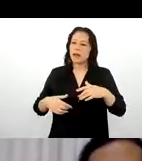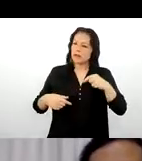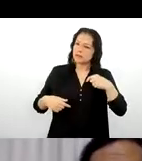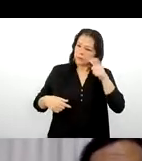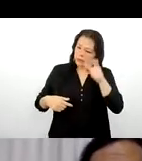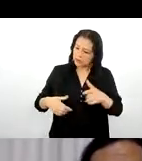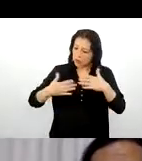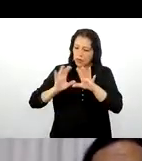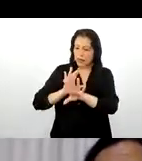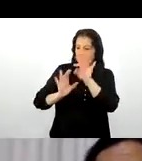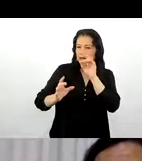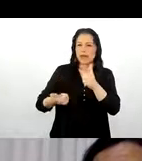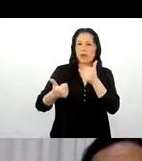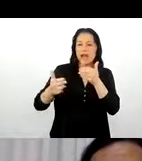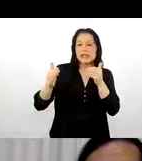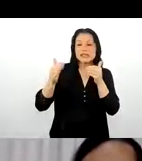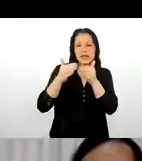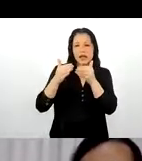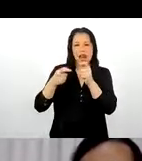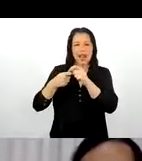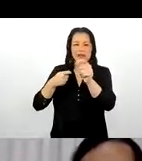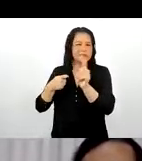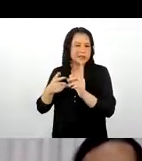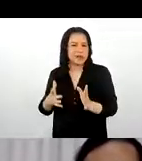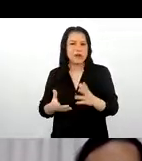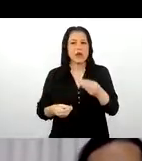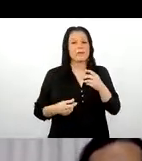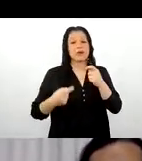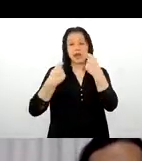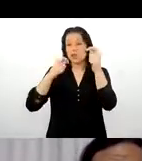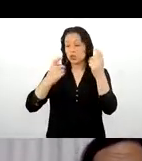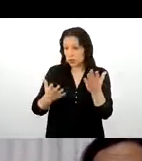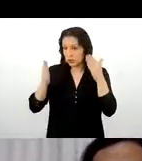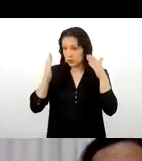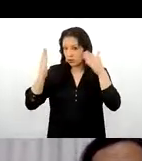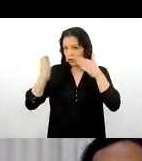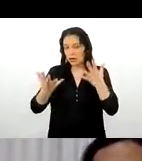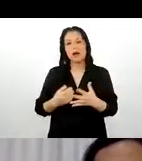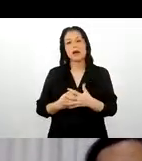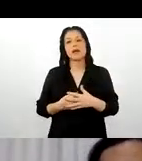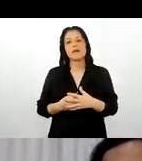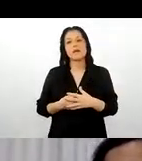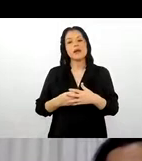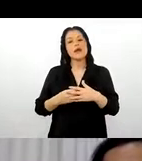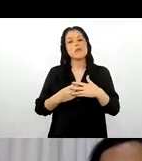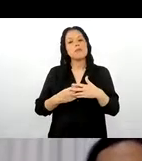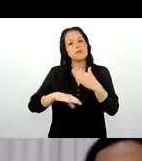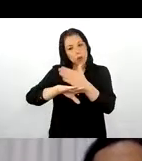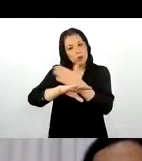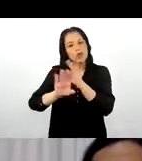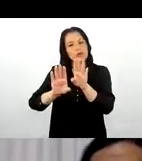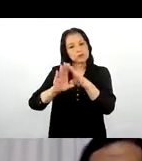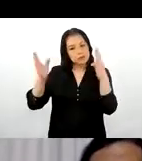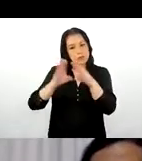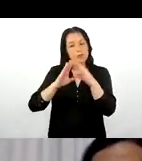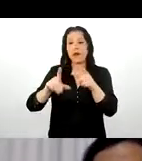destinos que tan cerca estén, ¿no? Desde ya la actividad turística se va a ir ya reactivando de a poco y los destinos de